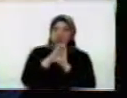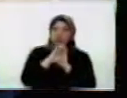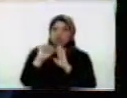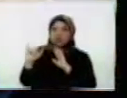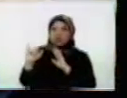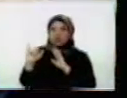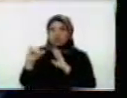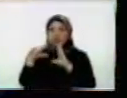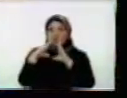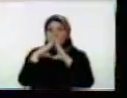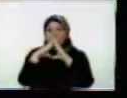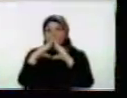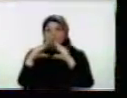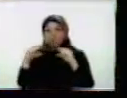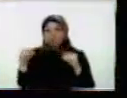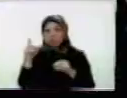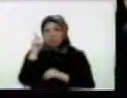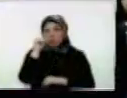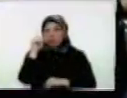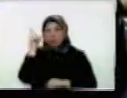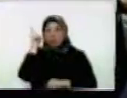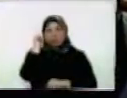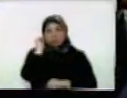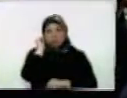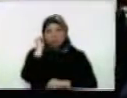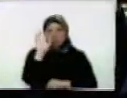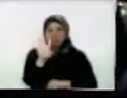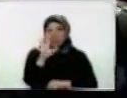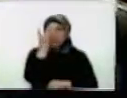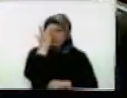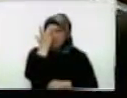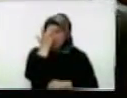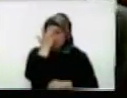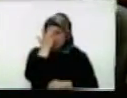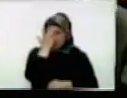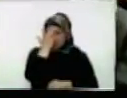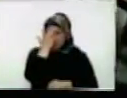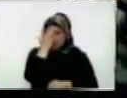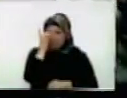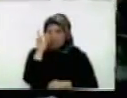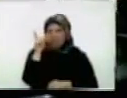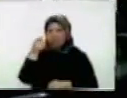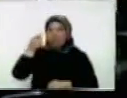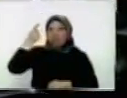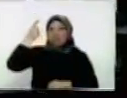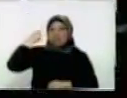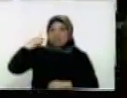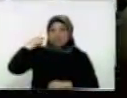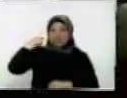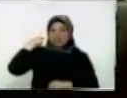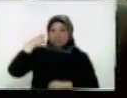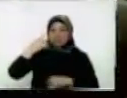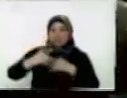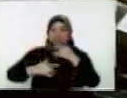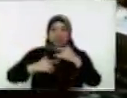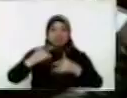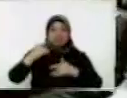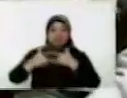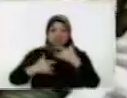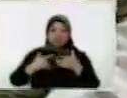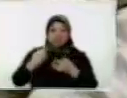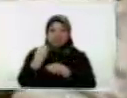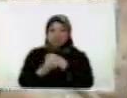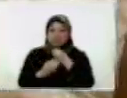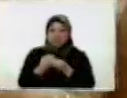a todos los camaradas, hombres y mujeres del 4 de febrero. Ayer, en los actos que realizamos en